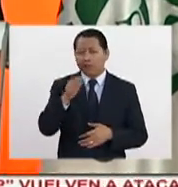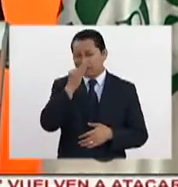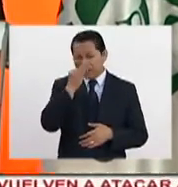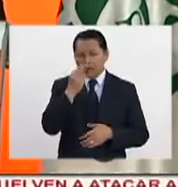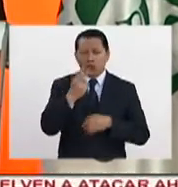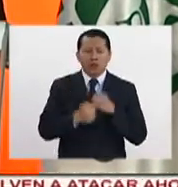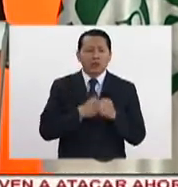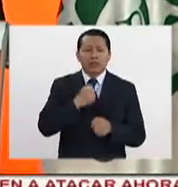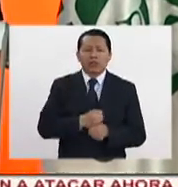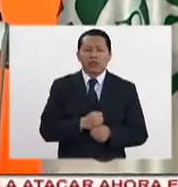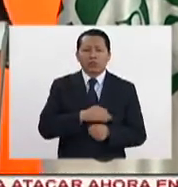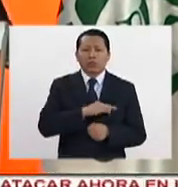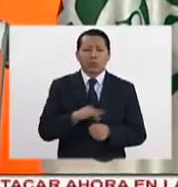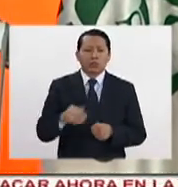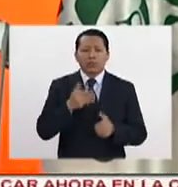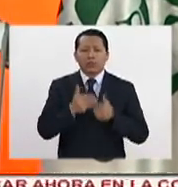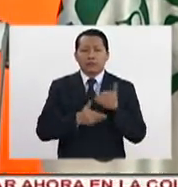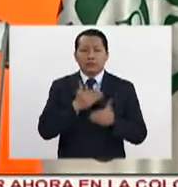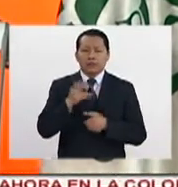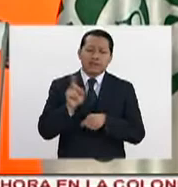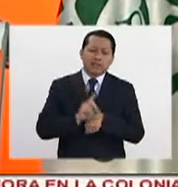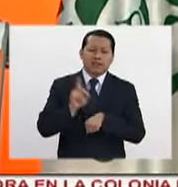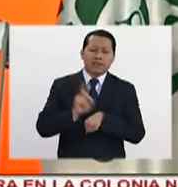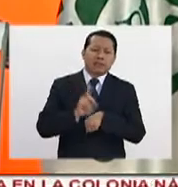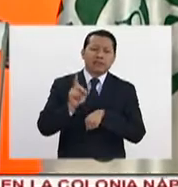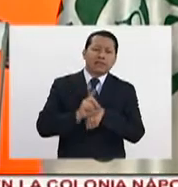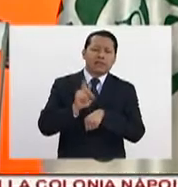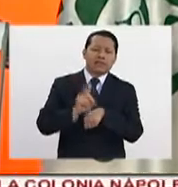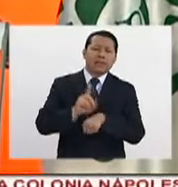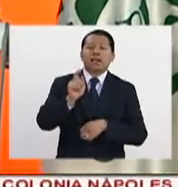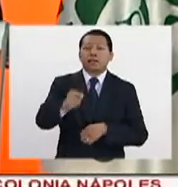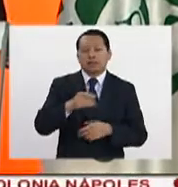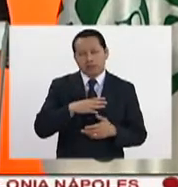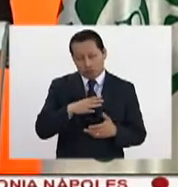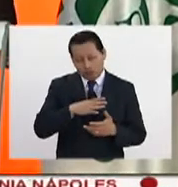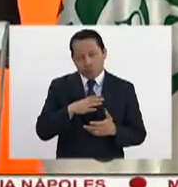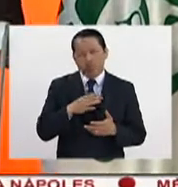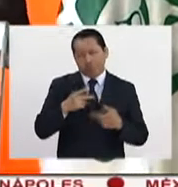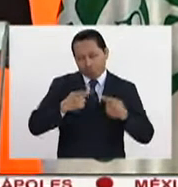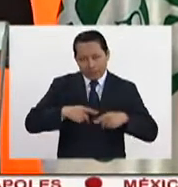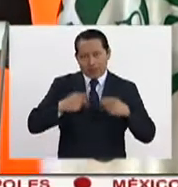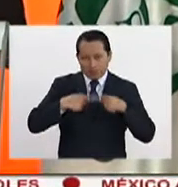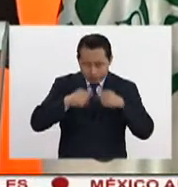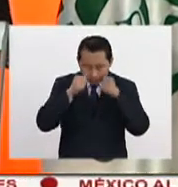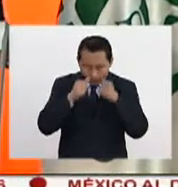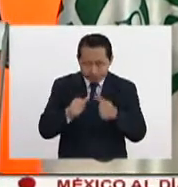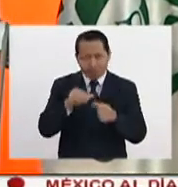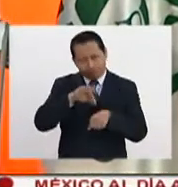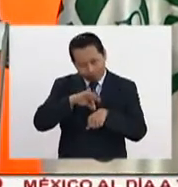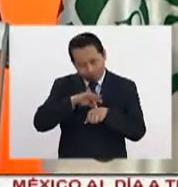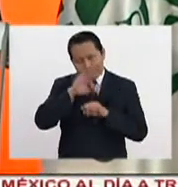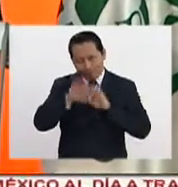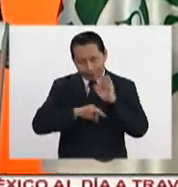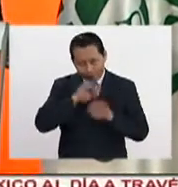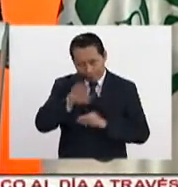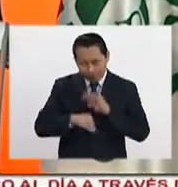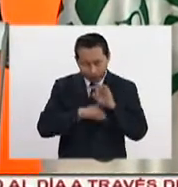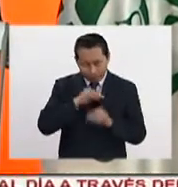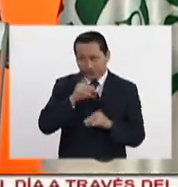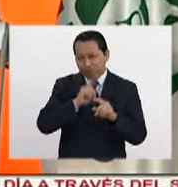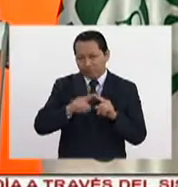pudimos servir diariamente en lo médico y en prestaciones sociales a